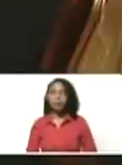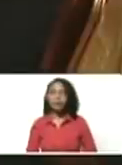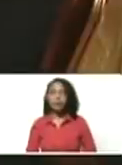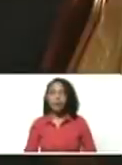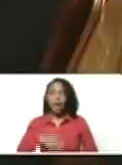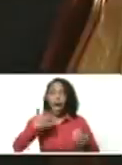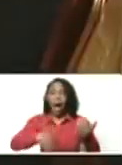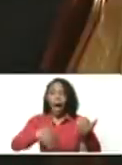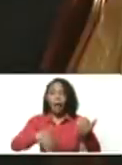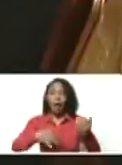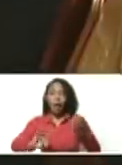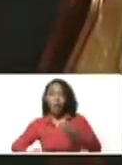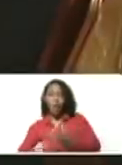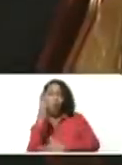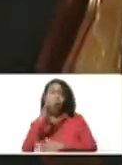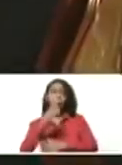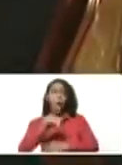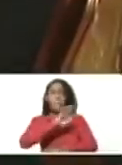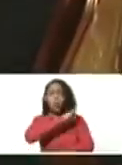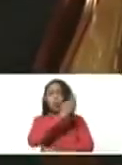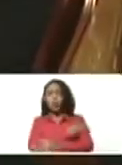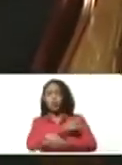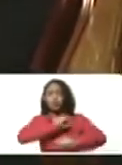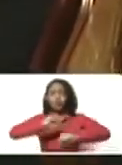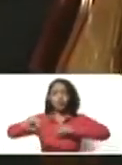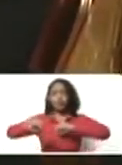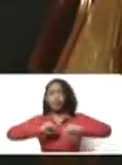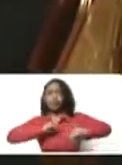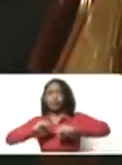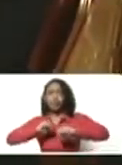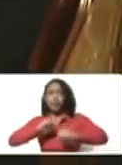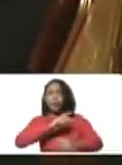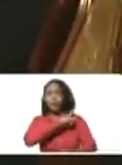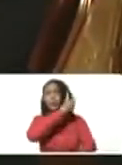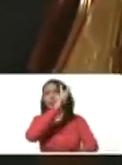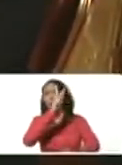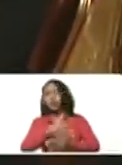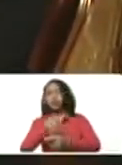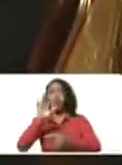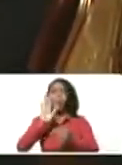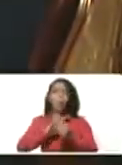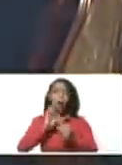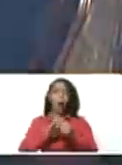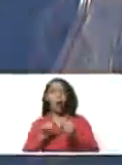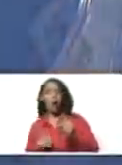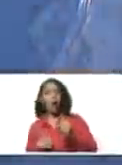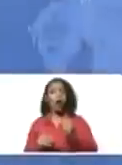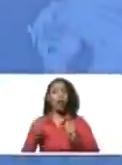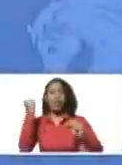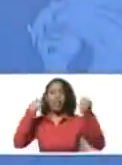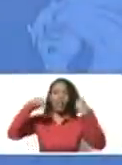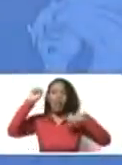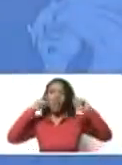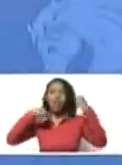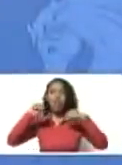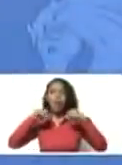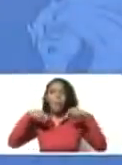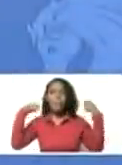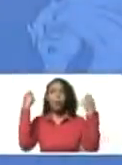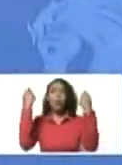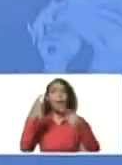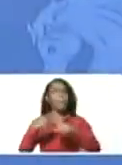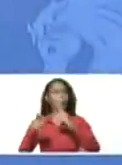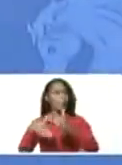Ali Primera fundó un poderoso movimiento de poesía y canto, rebelde y popular, pero después